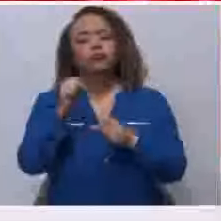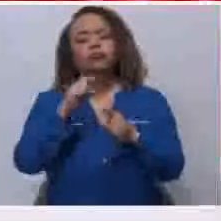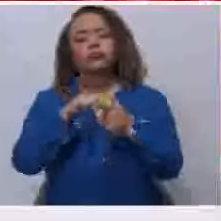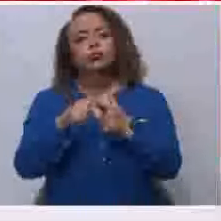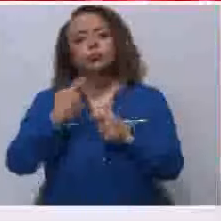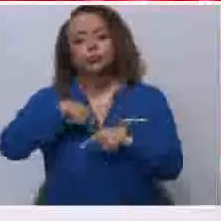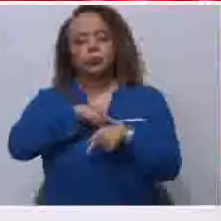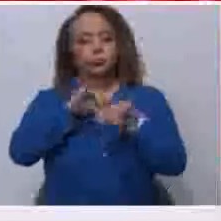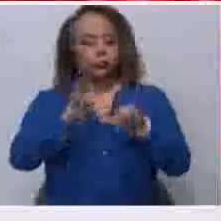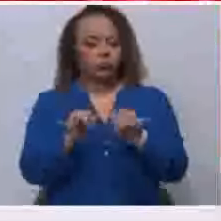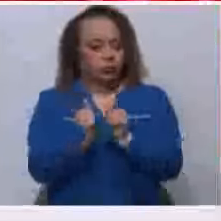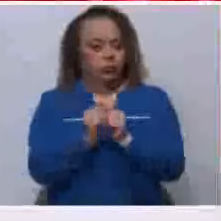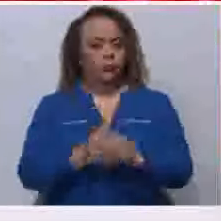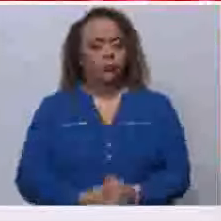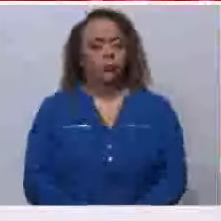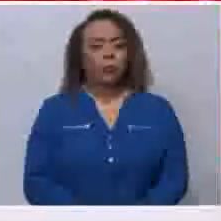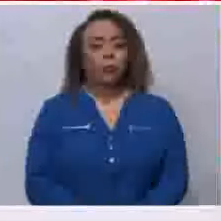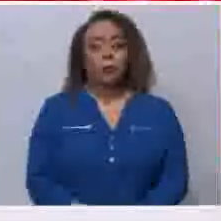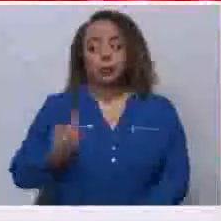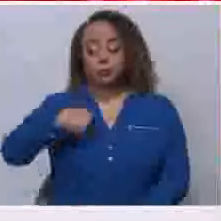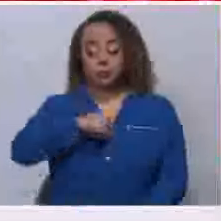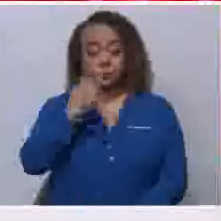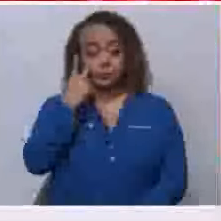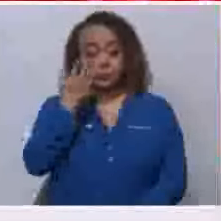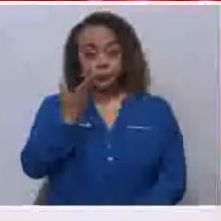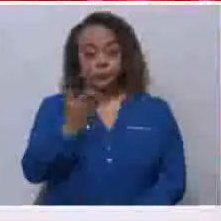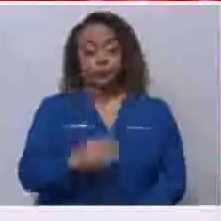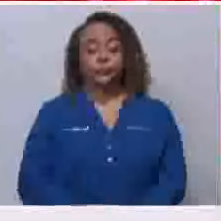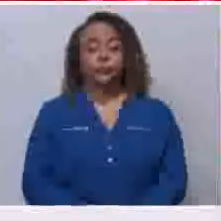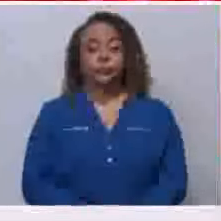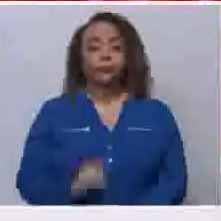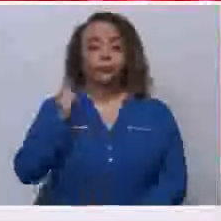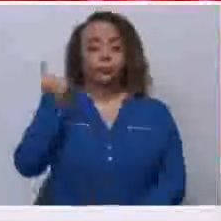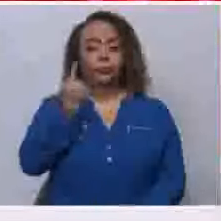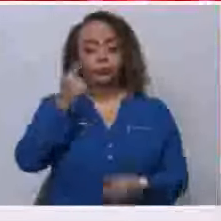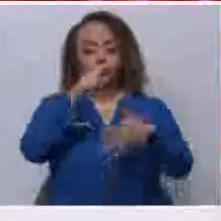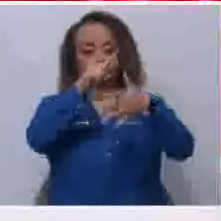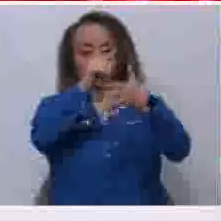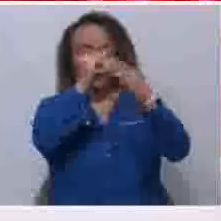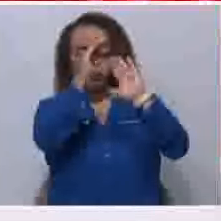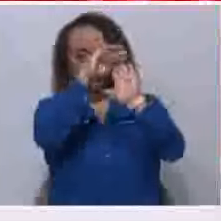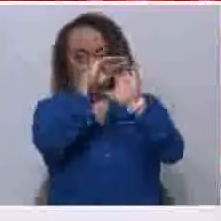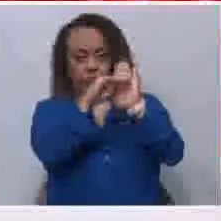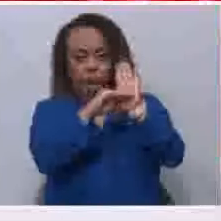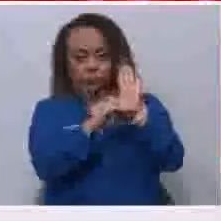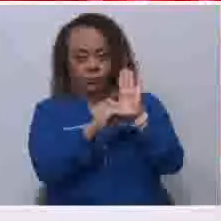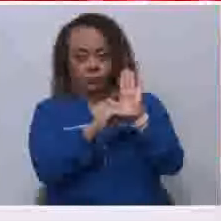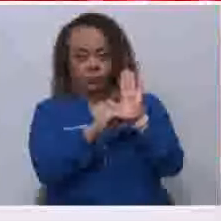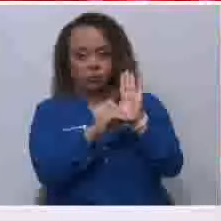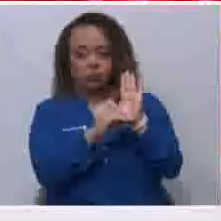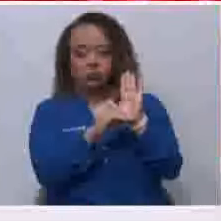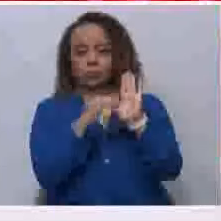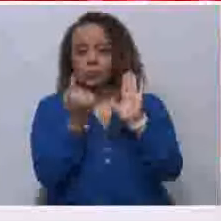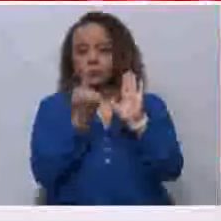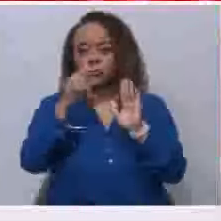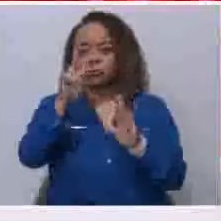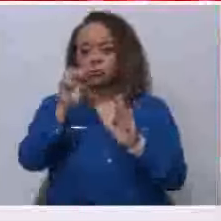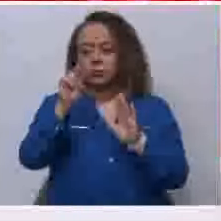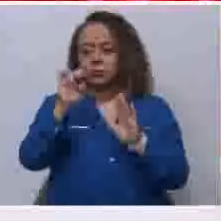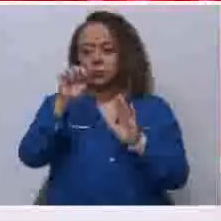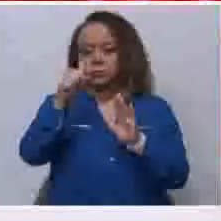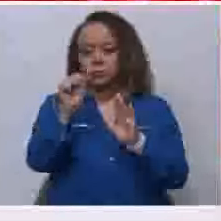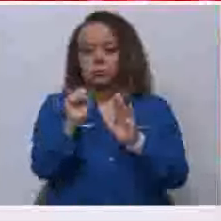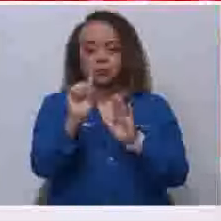nos quedamos con eso. De hecho, si lo vemos aquí, solamente de los que tenemos en la lista, prácticamente Johan Venegas sería el